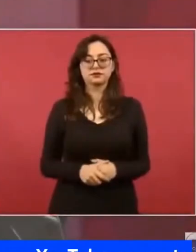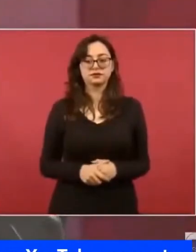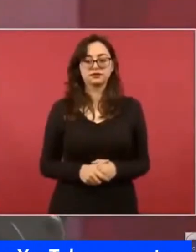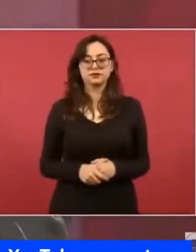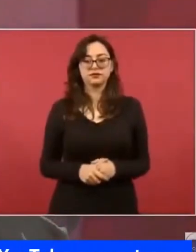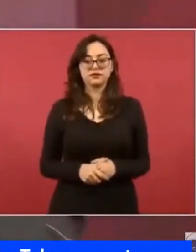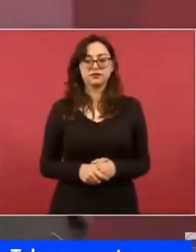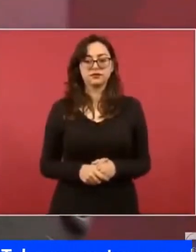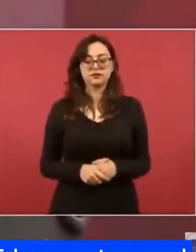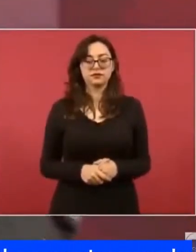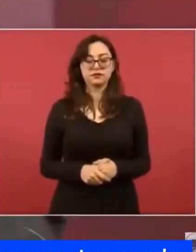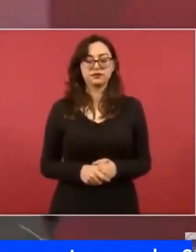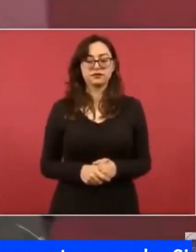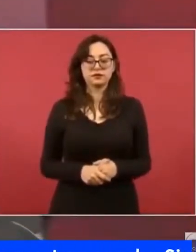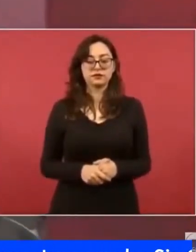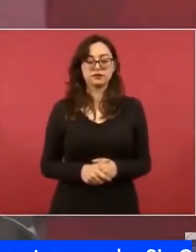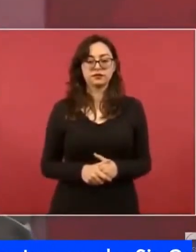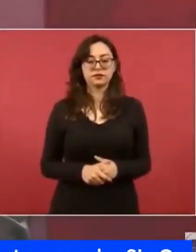Entonces,